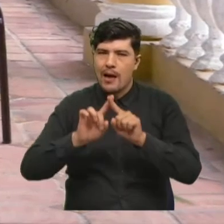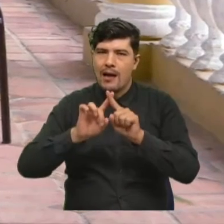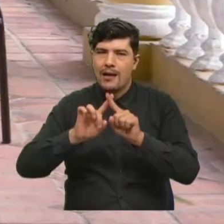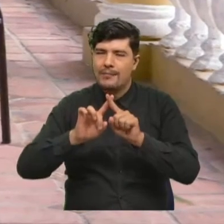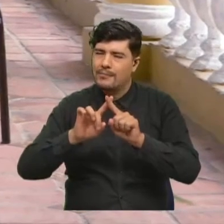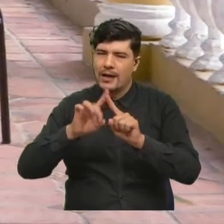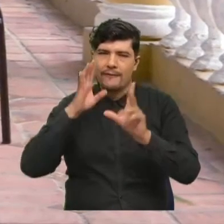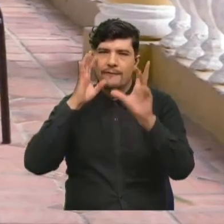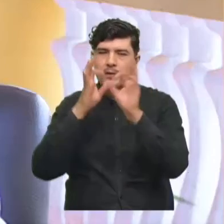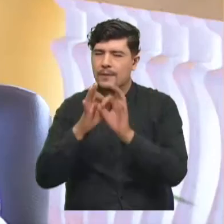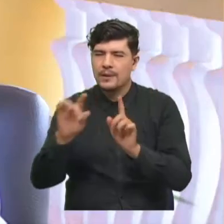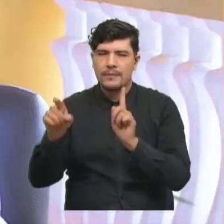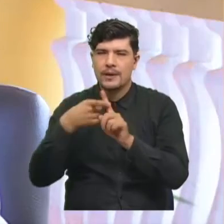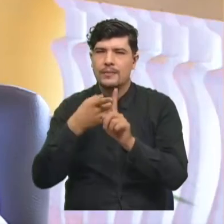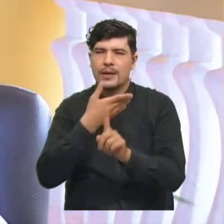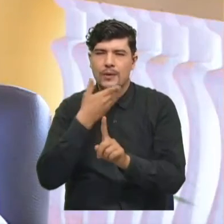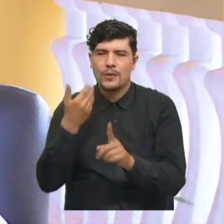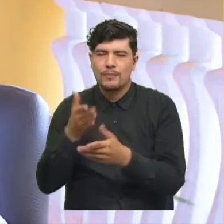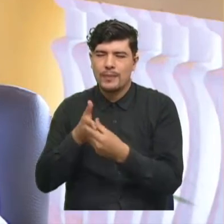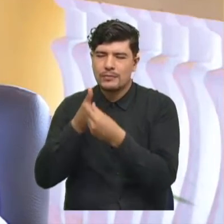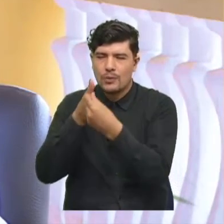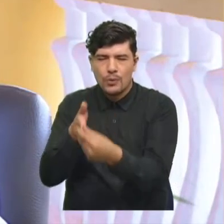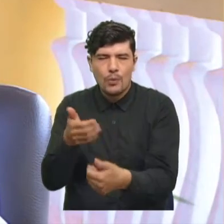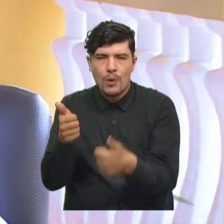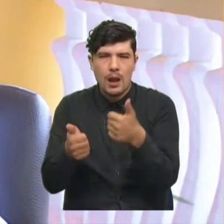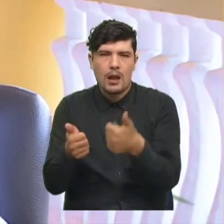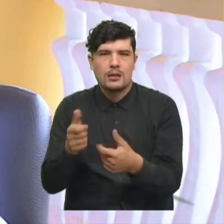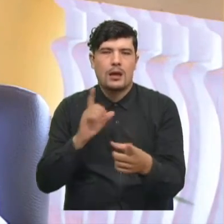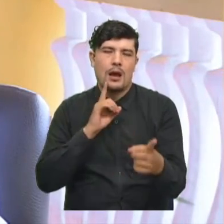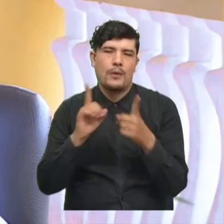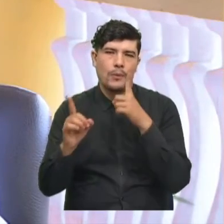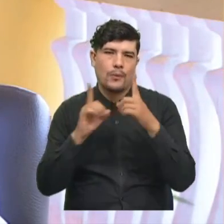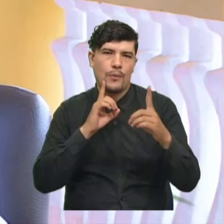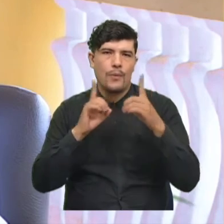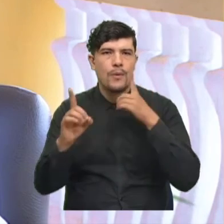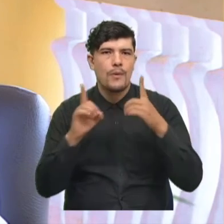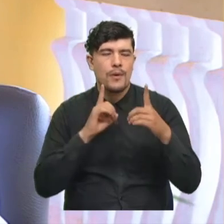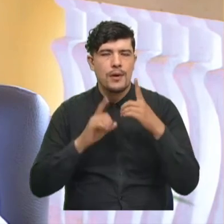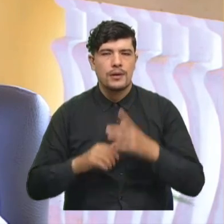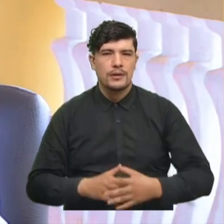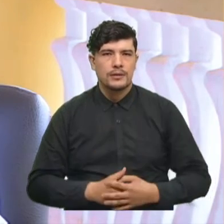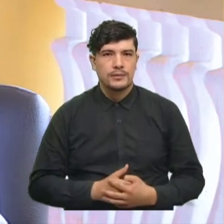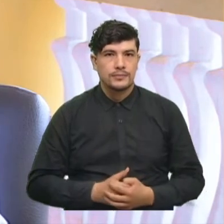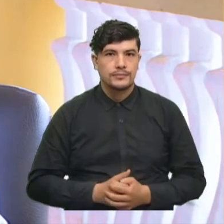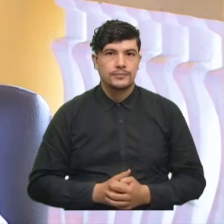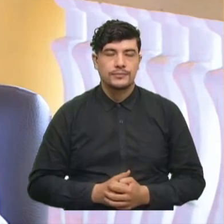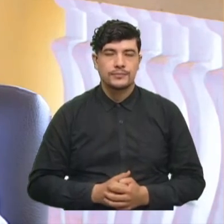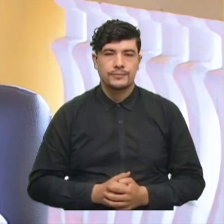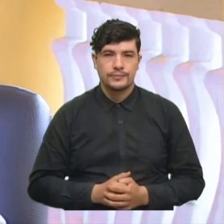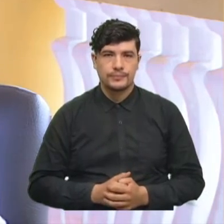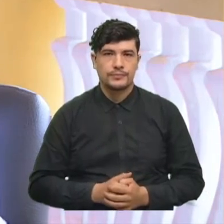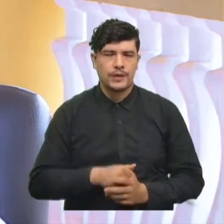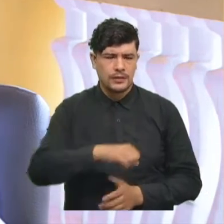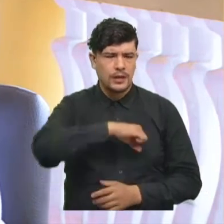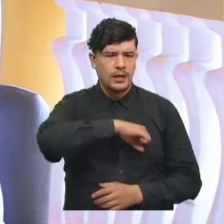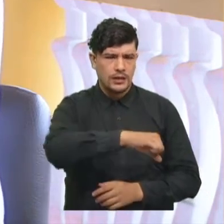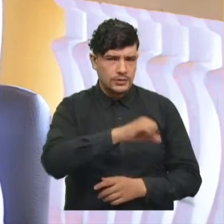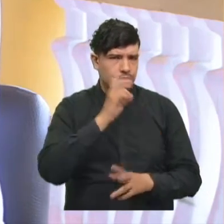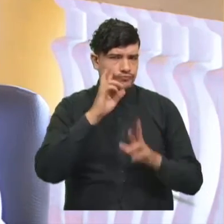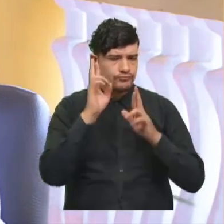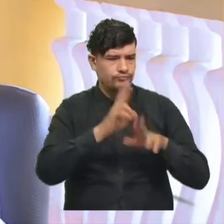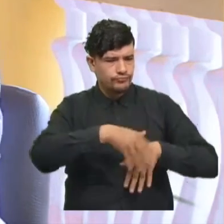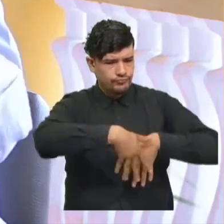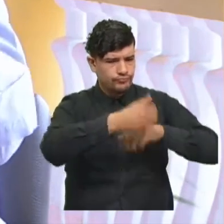diálogo yo creo que siempre se vamos a garantizar este derecho legítimo pero no rechazamos cualquier